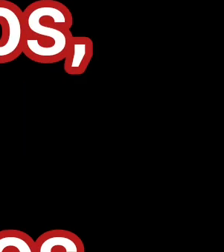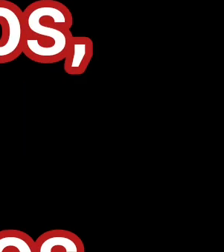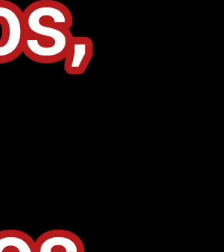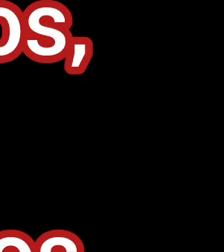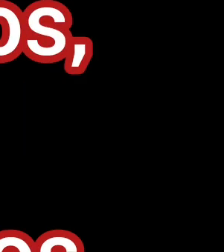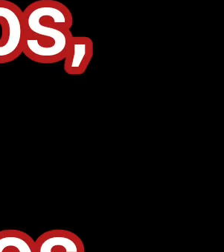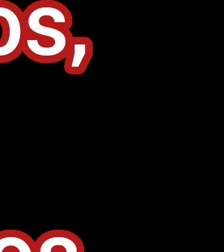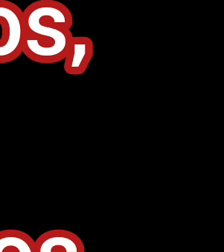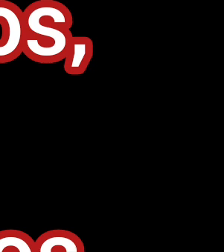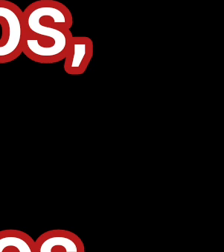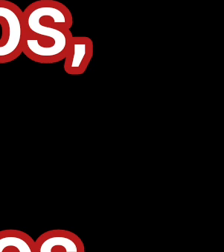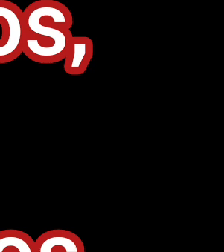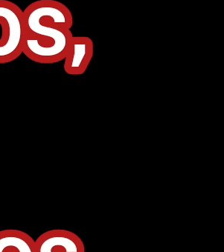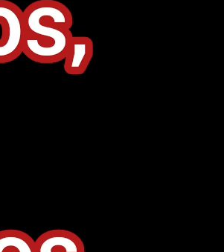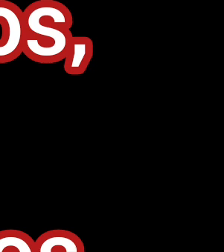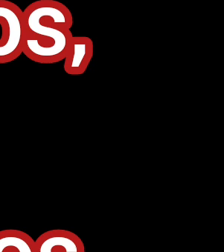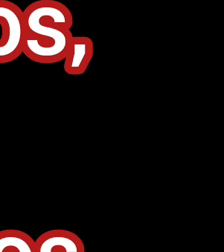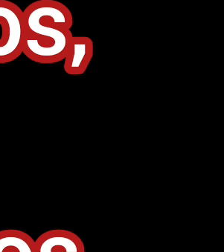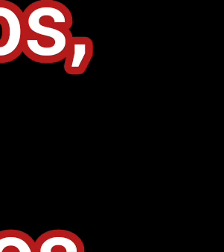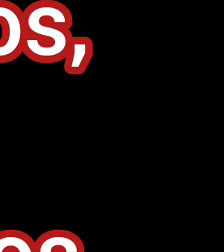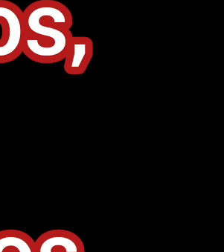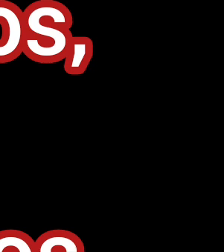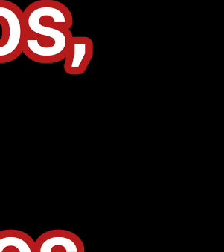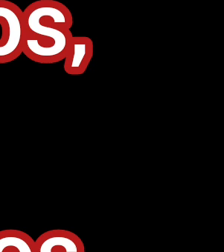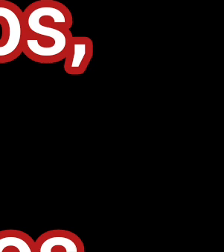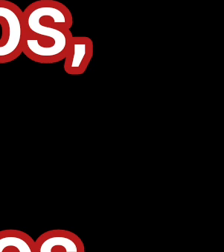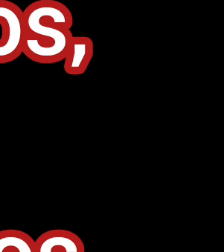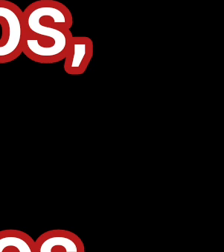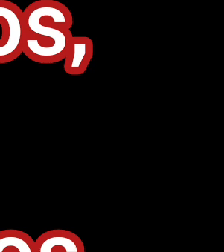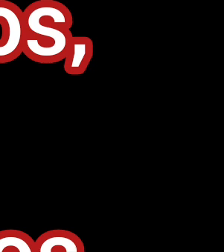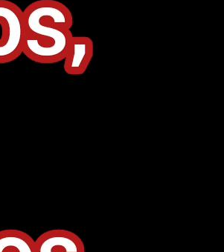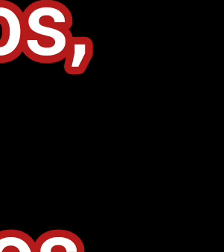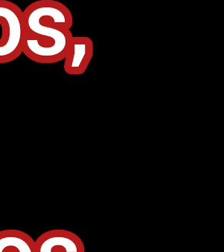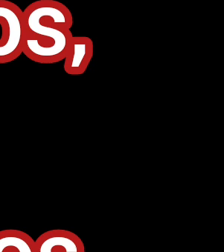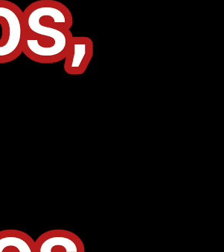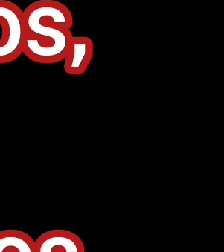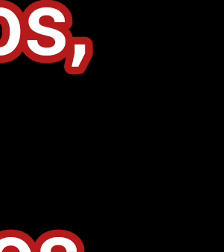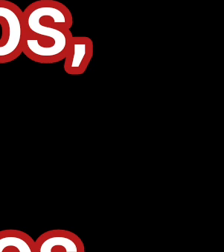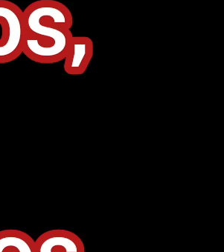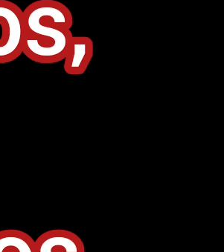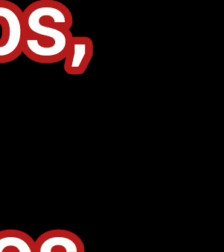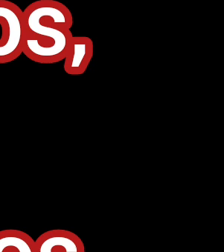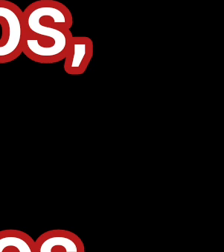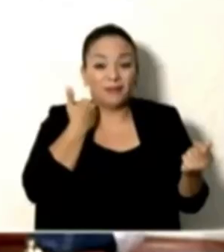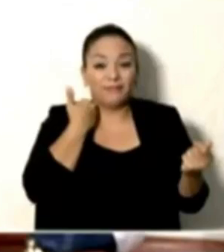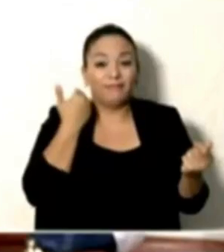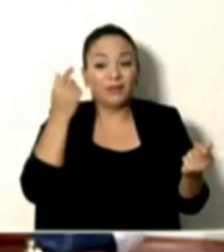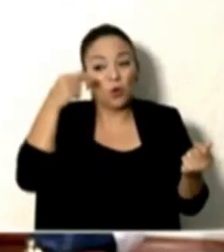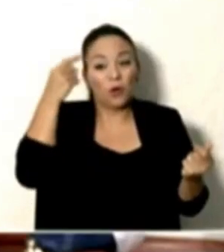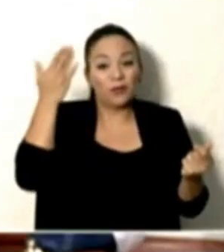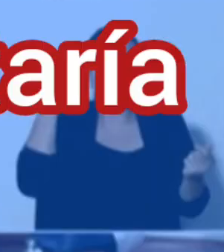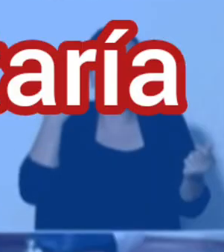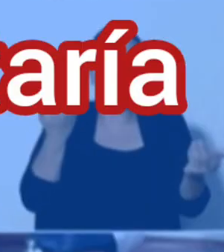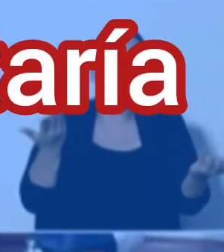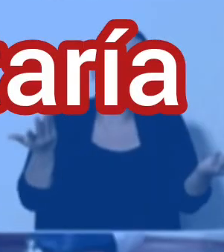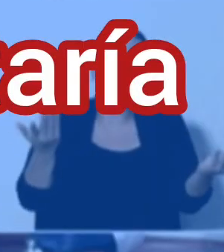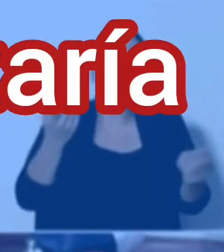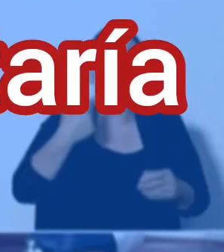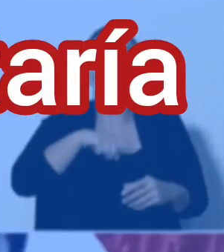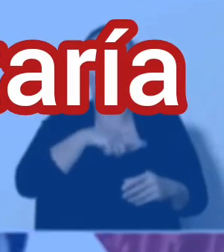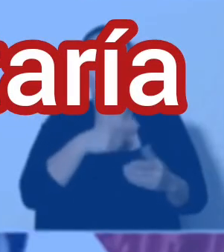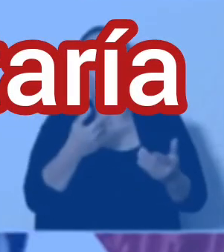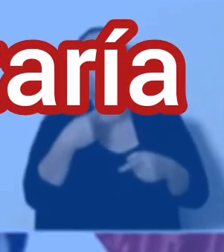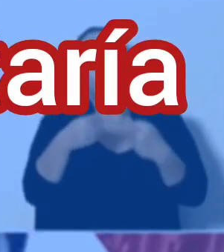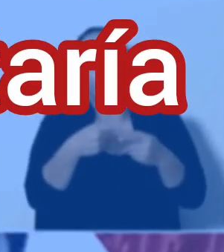grandes grupos económicos que evaden pagar impuestos, el PAC dejó la responsabilidad a otros. Nosotros lo que podemos hacer es presentar